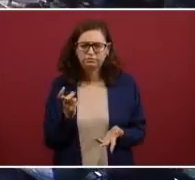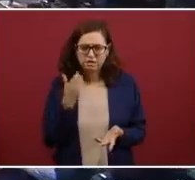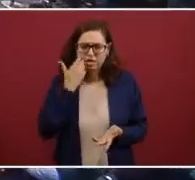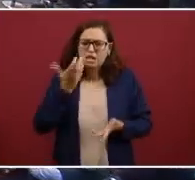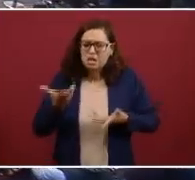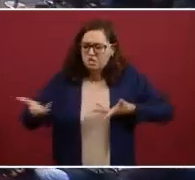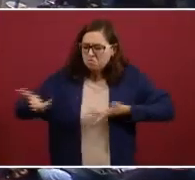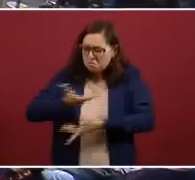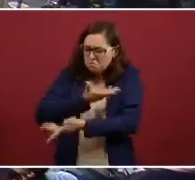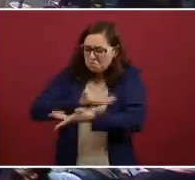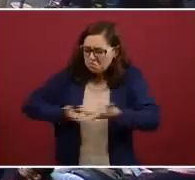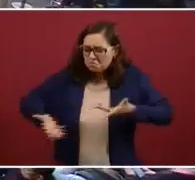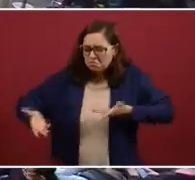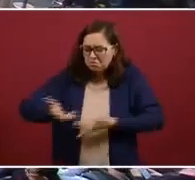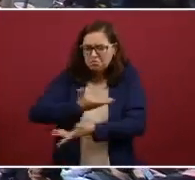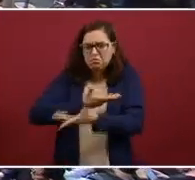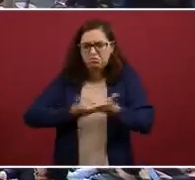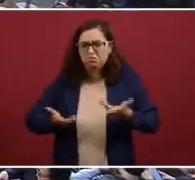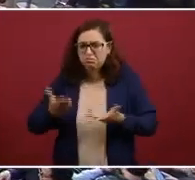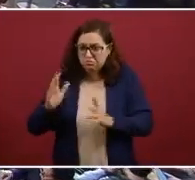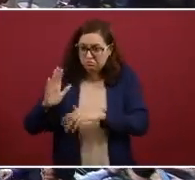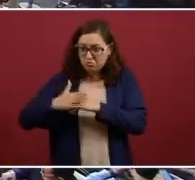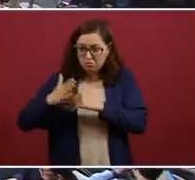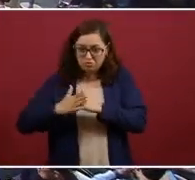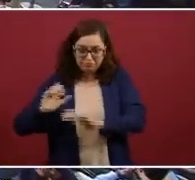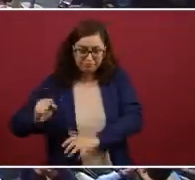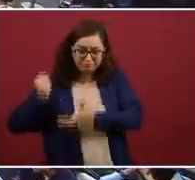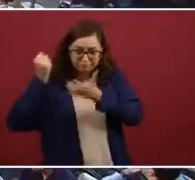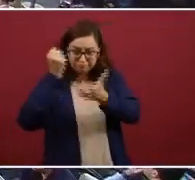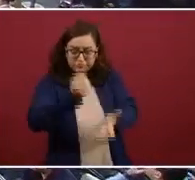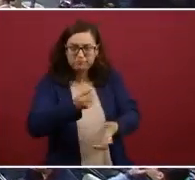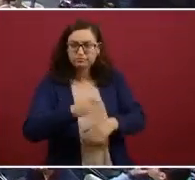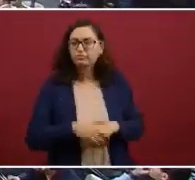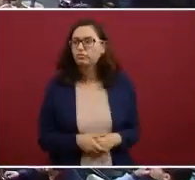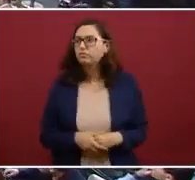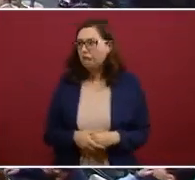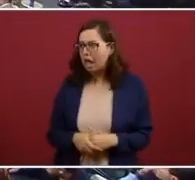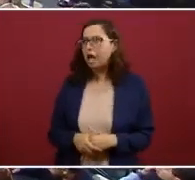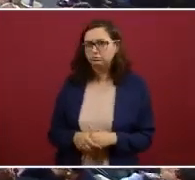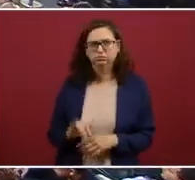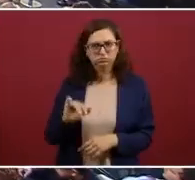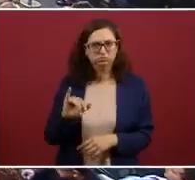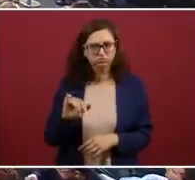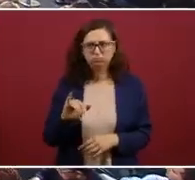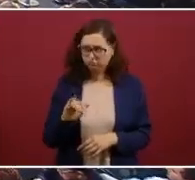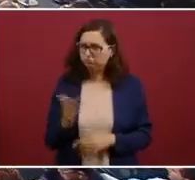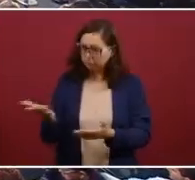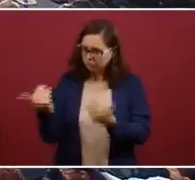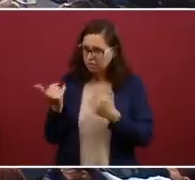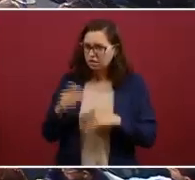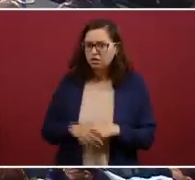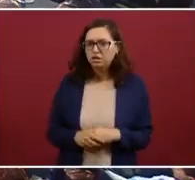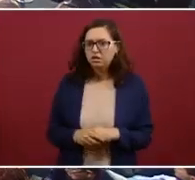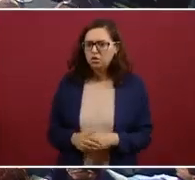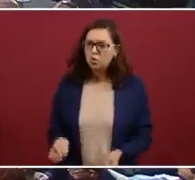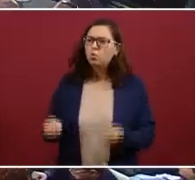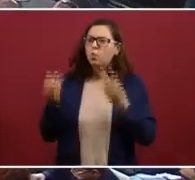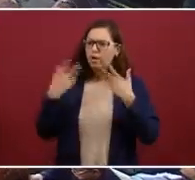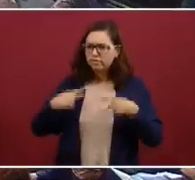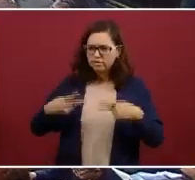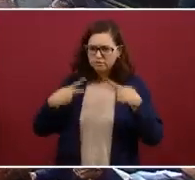intercambiar puntos de vista porque van a invertir en México. Pues yo digo sí. ¿Cuántas personas